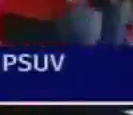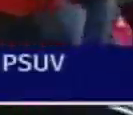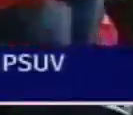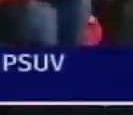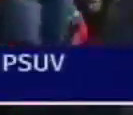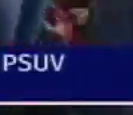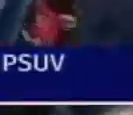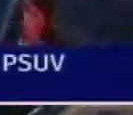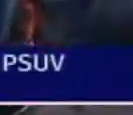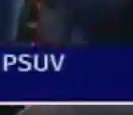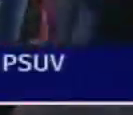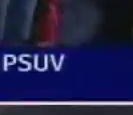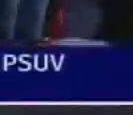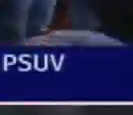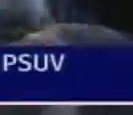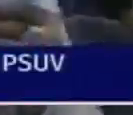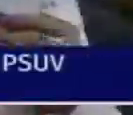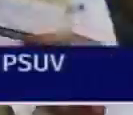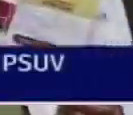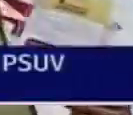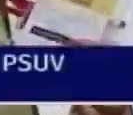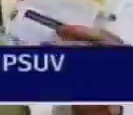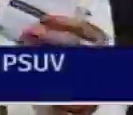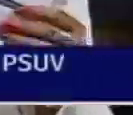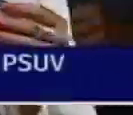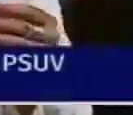Caminando entre valles y